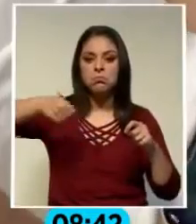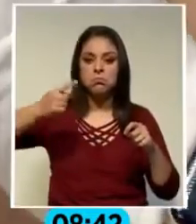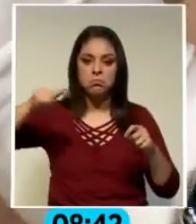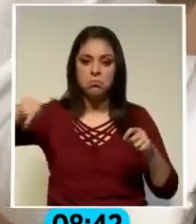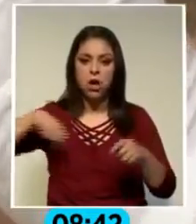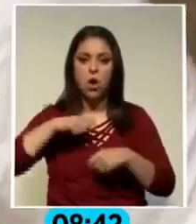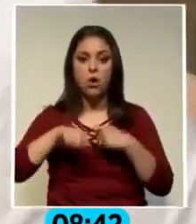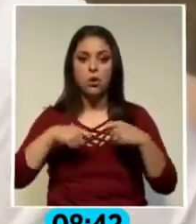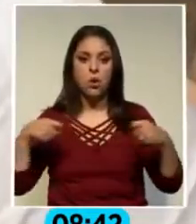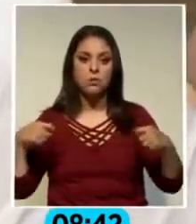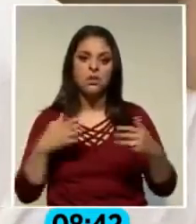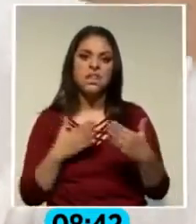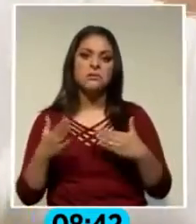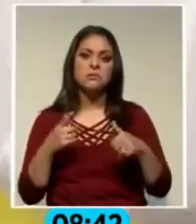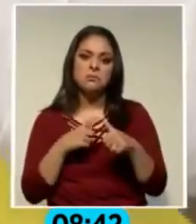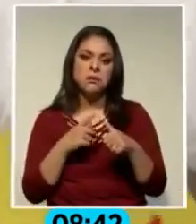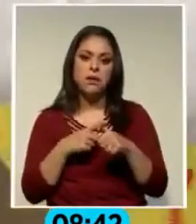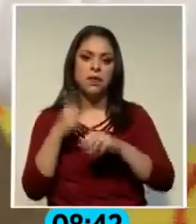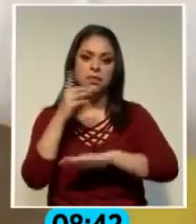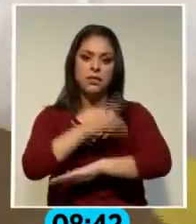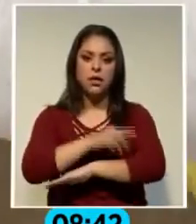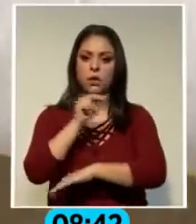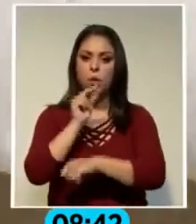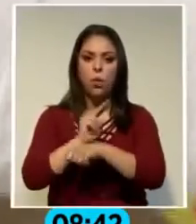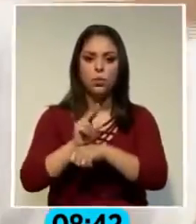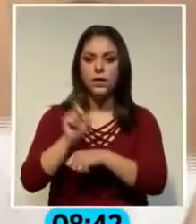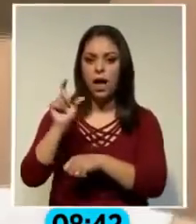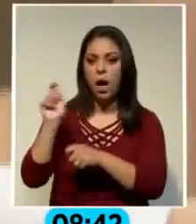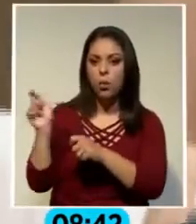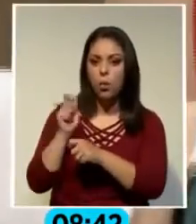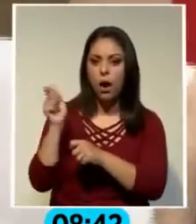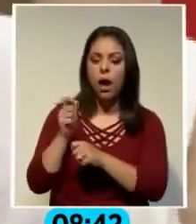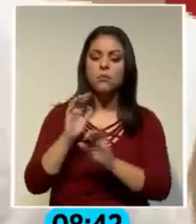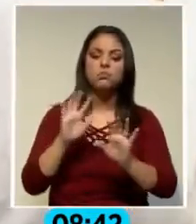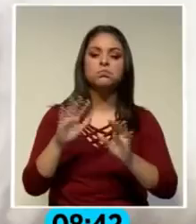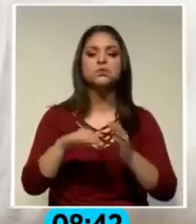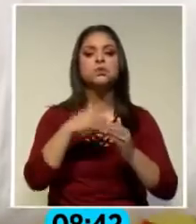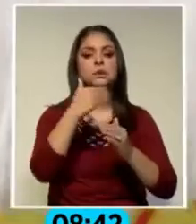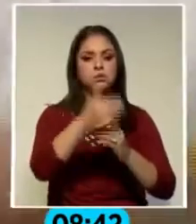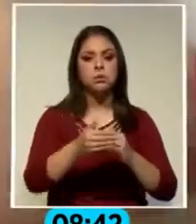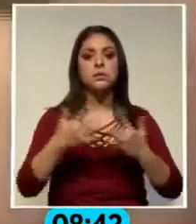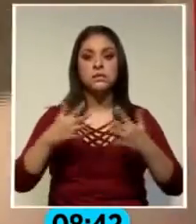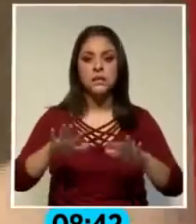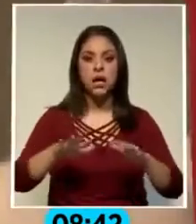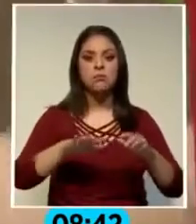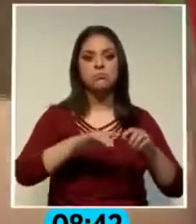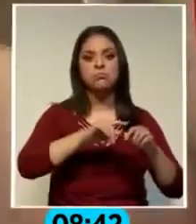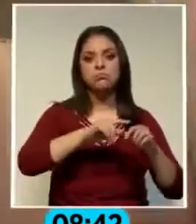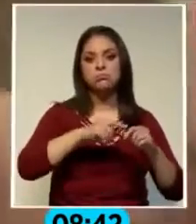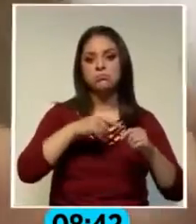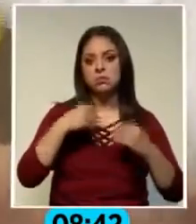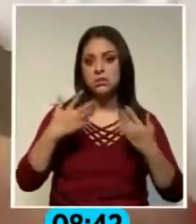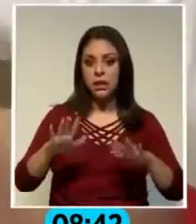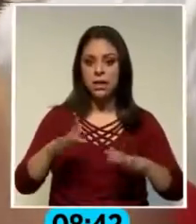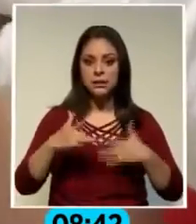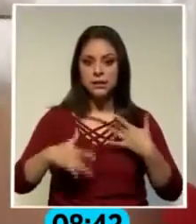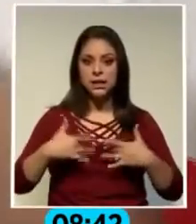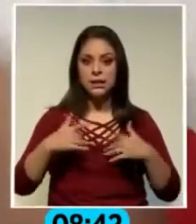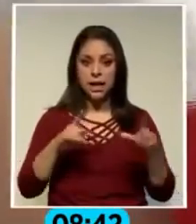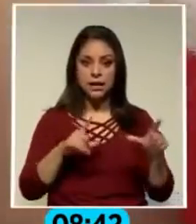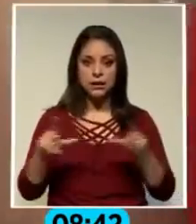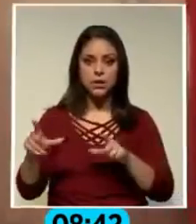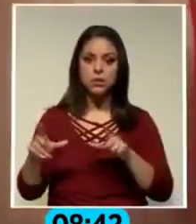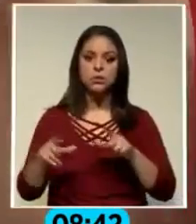no usamos aguja, sino cordón. Cuando ya dominamos eso, el segundo día ya podemos incorporar. O bueno, el segundo día no, cuando ya nos sintamos